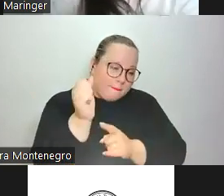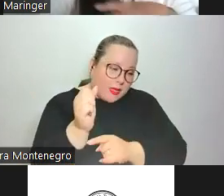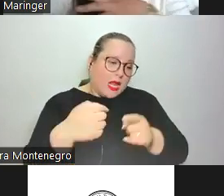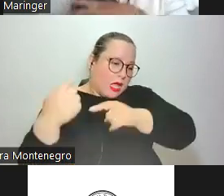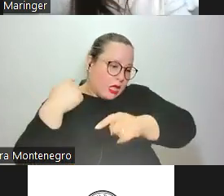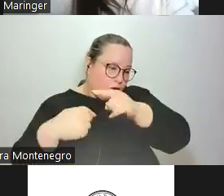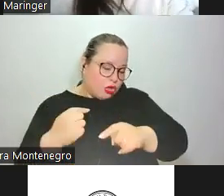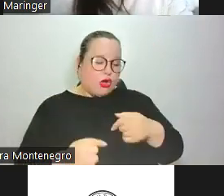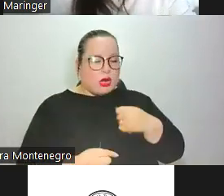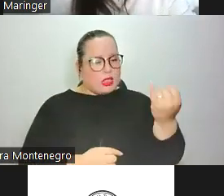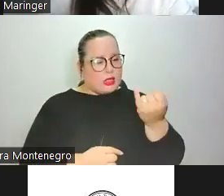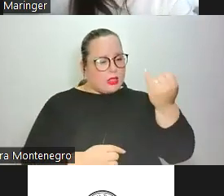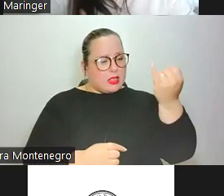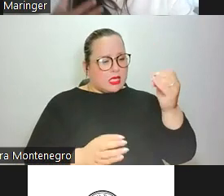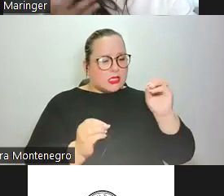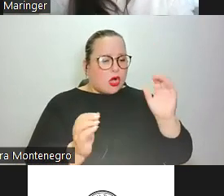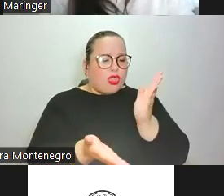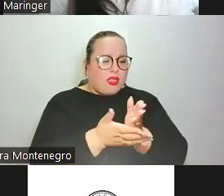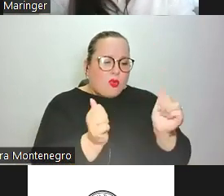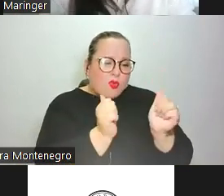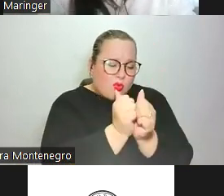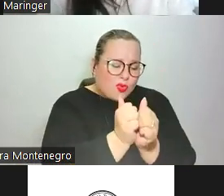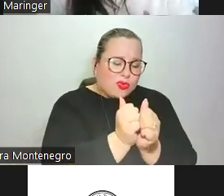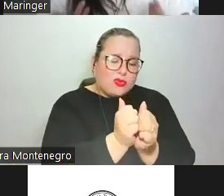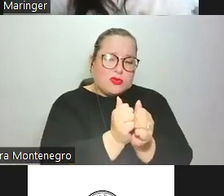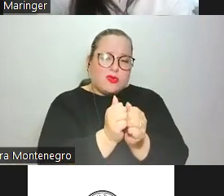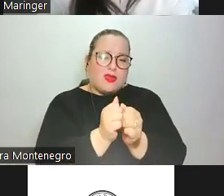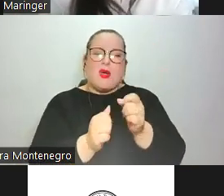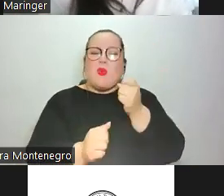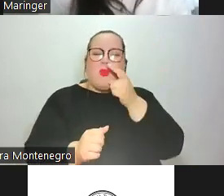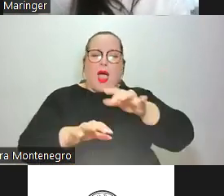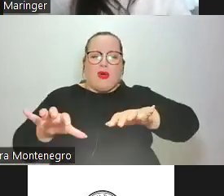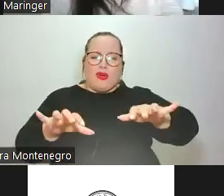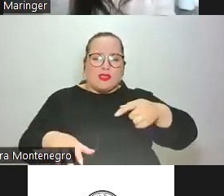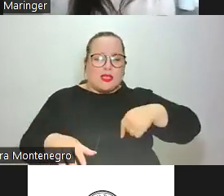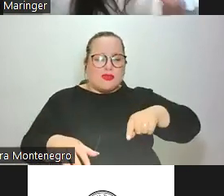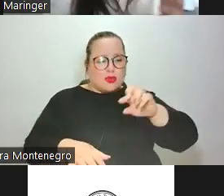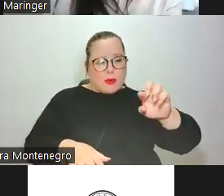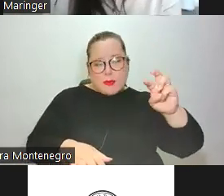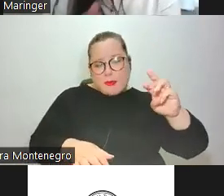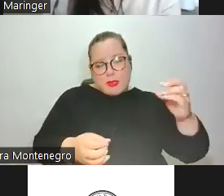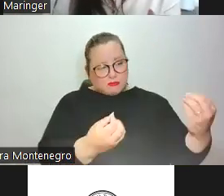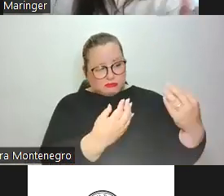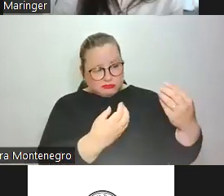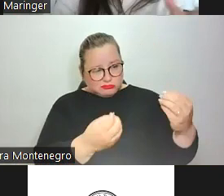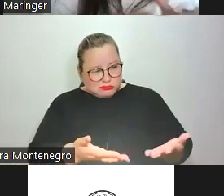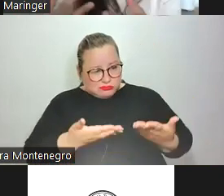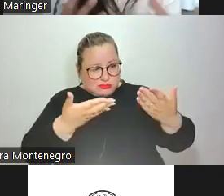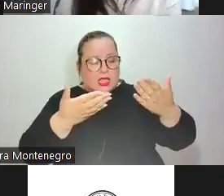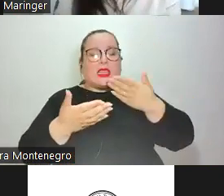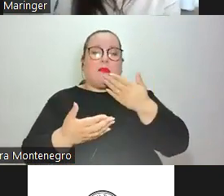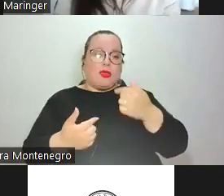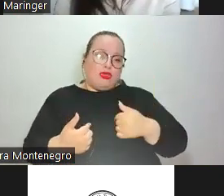de independencia, dependencia, qué cosas nos motivaban también nuestros padres en conjunto con nuestro carácter